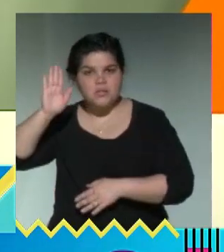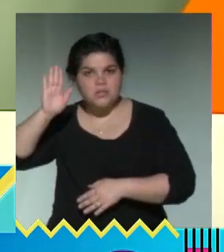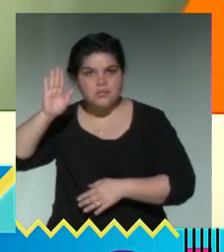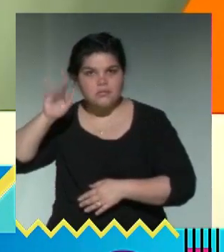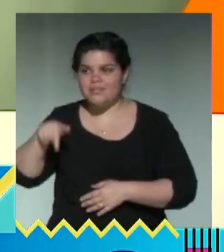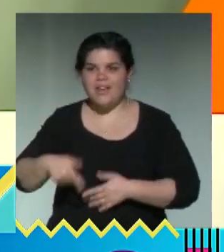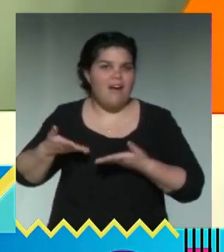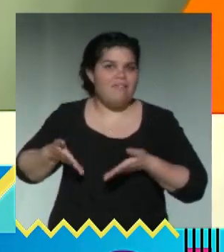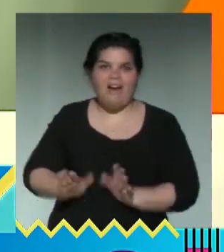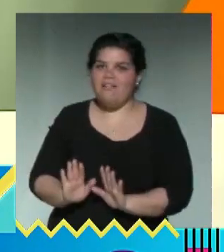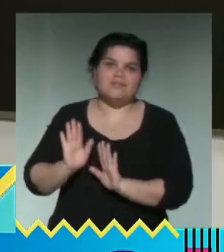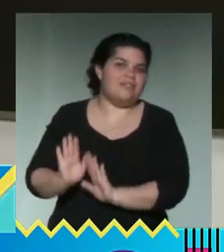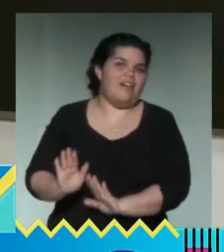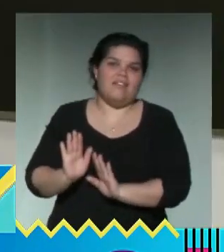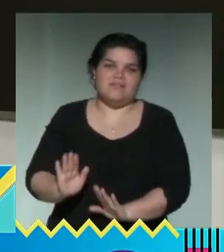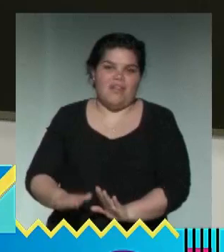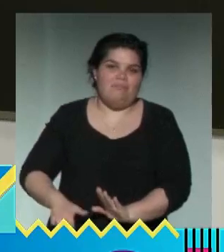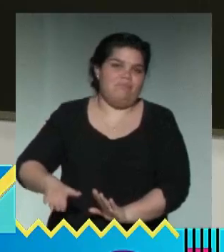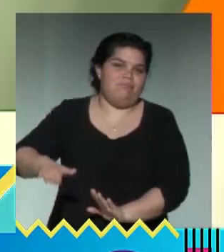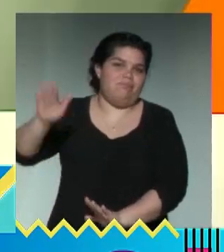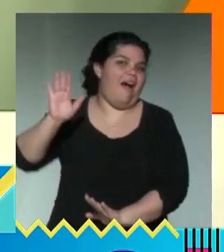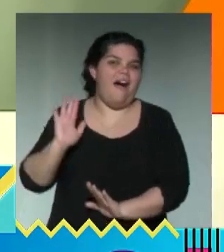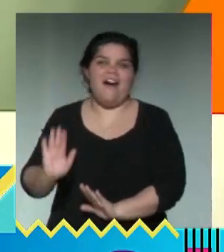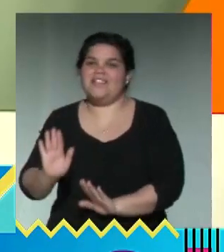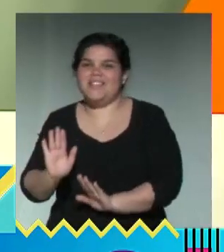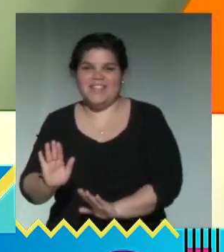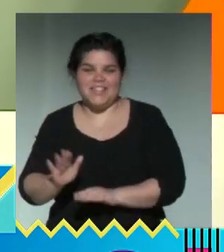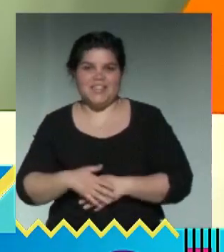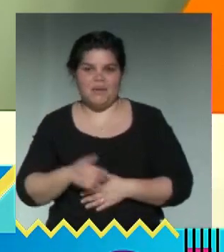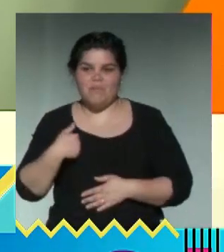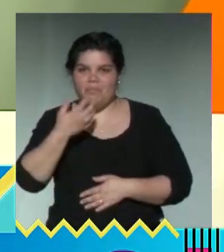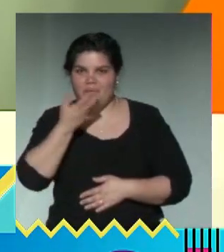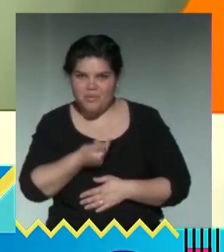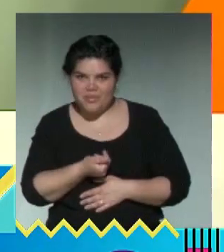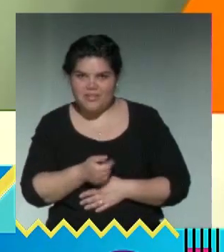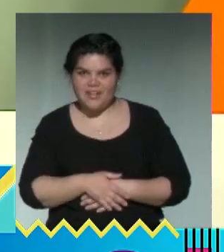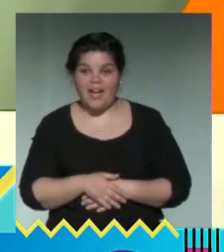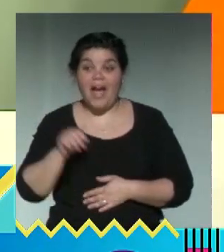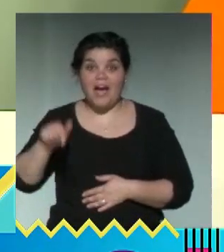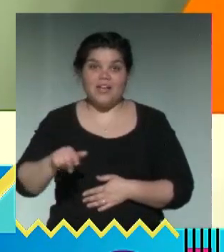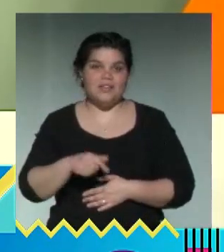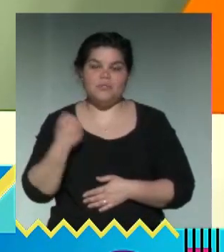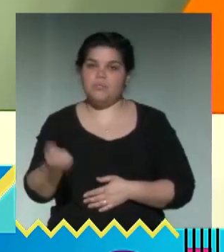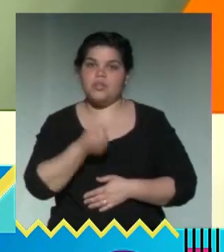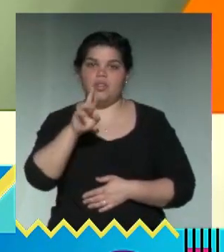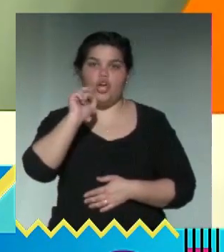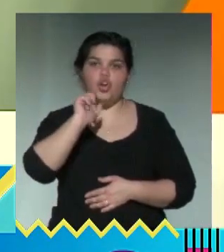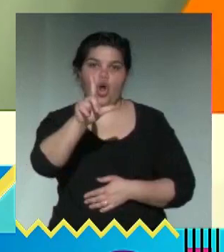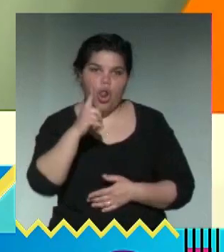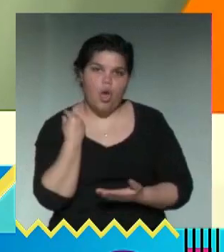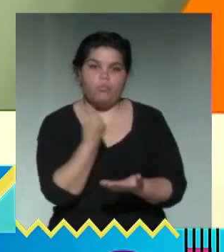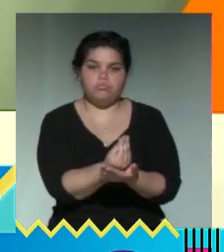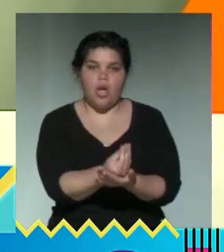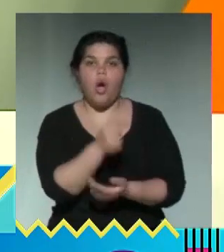fábrica, digamos. Yo digo que vienen con un chip diferente y me gusta, y ahí un poco el rol de la universidad y de todo el